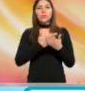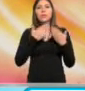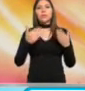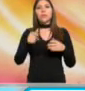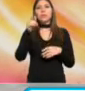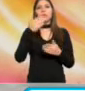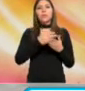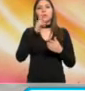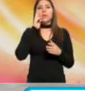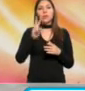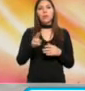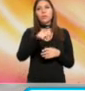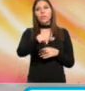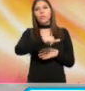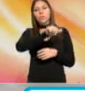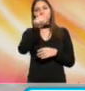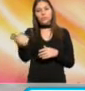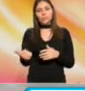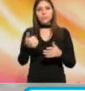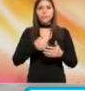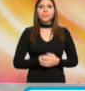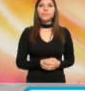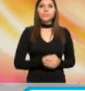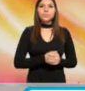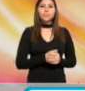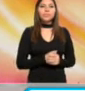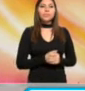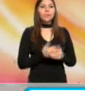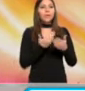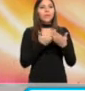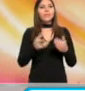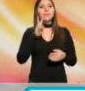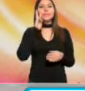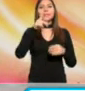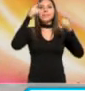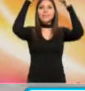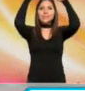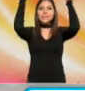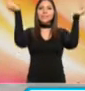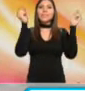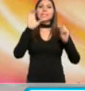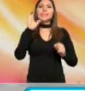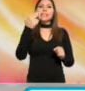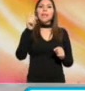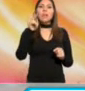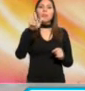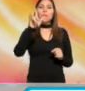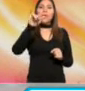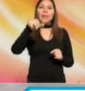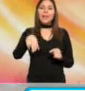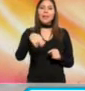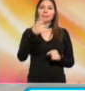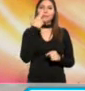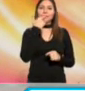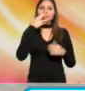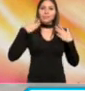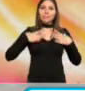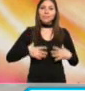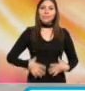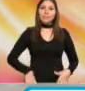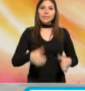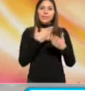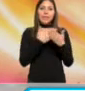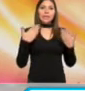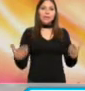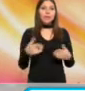O donde se envuelve. Que son como Vamos- muchos círculos, por así decirlo. Exactamente. Vamos a la del chapulín, otra vez, para que podamos analizarla, yo la